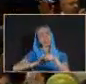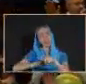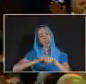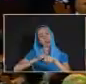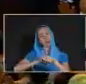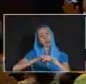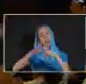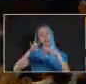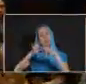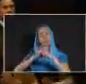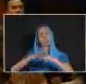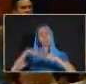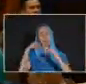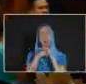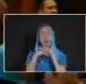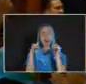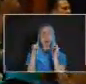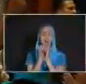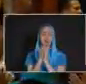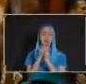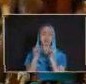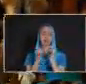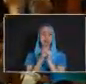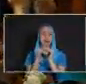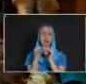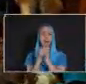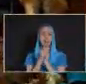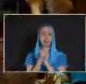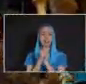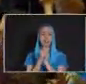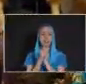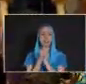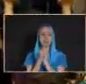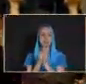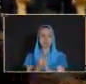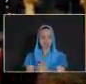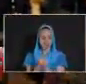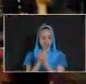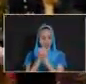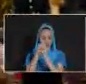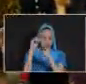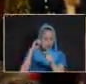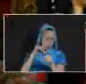mis nietos, díselo, guárdame.